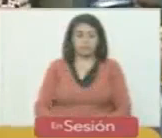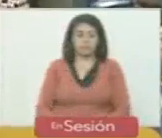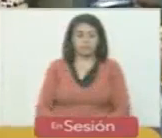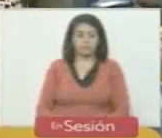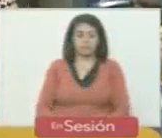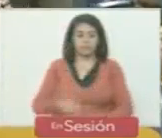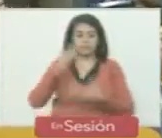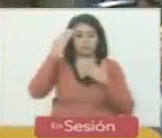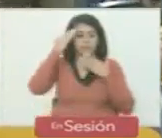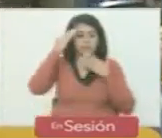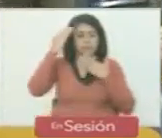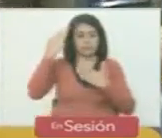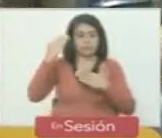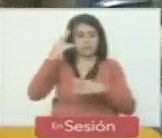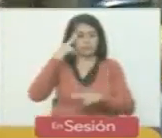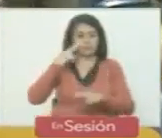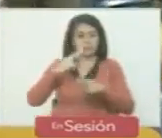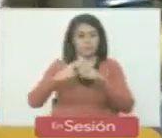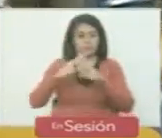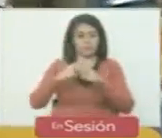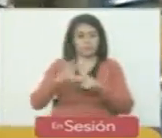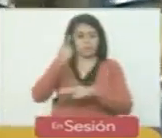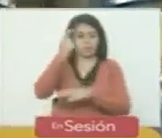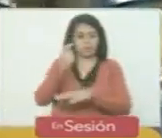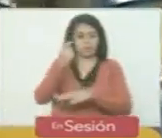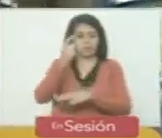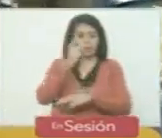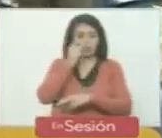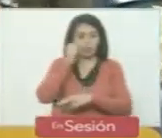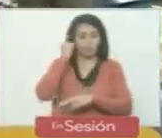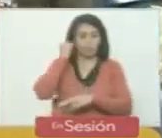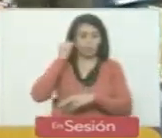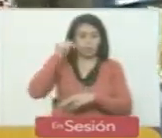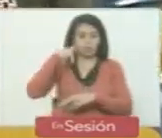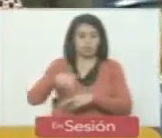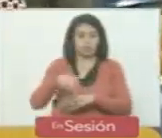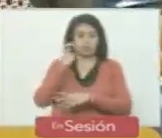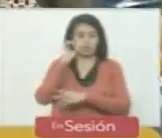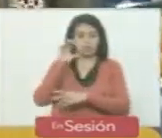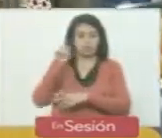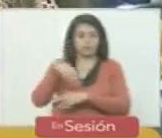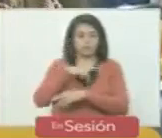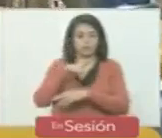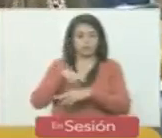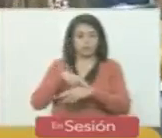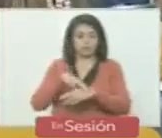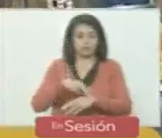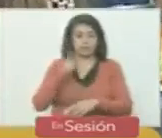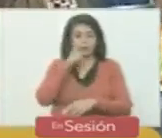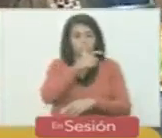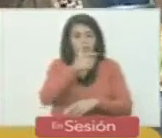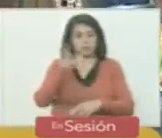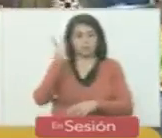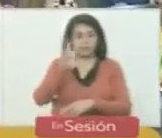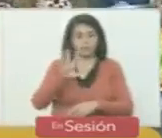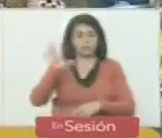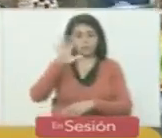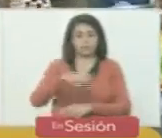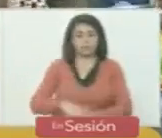un saludo a los honorables diputados y diputadas de esta Asamblea Nacional, pueblo de Venezuela.